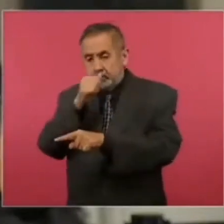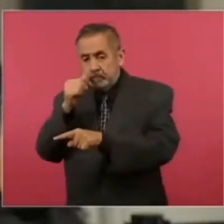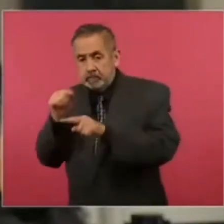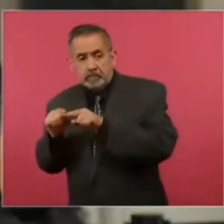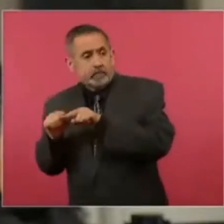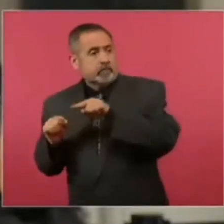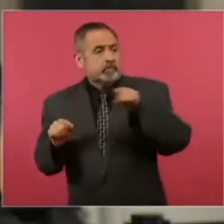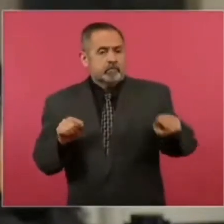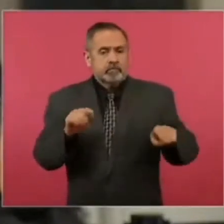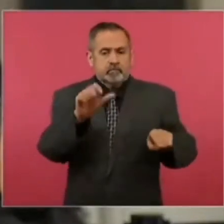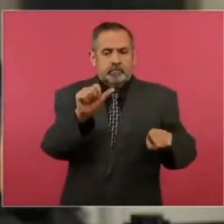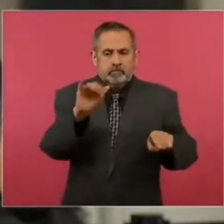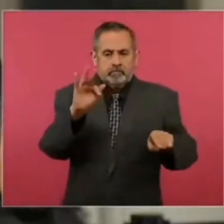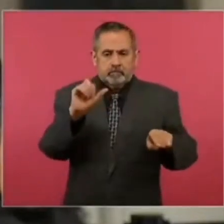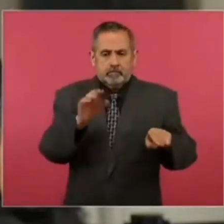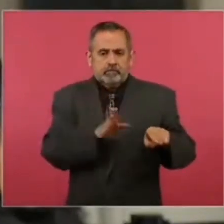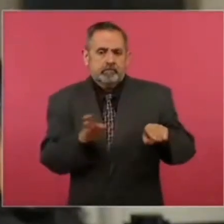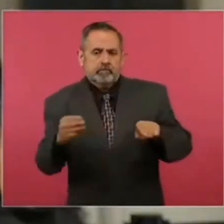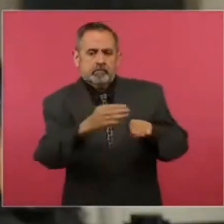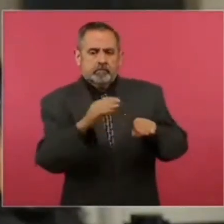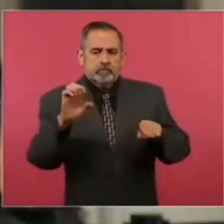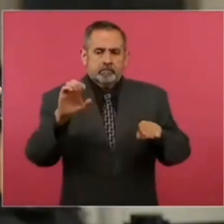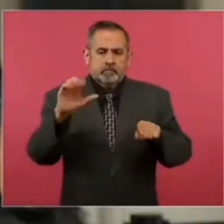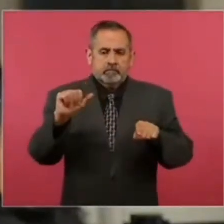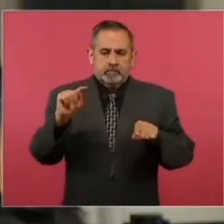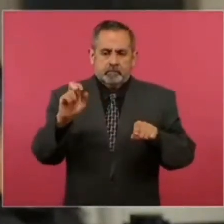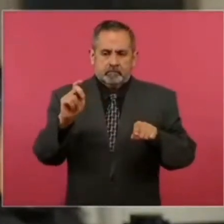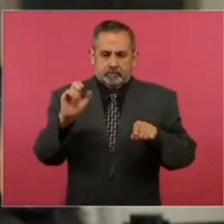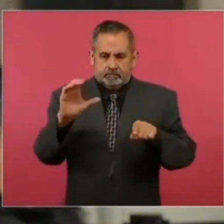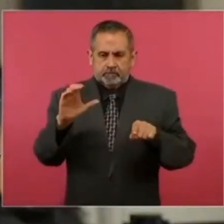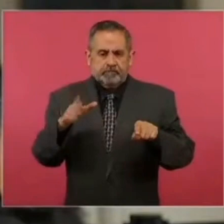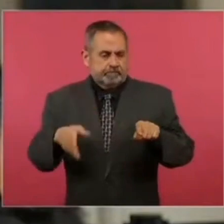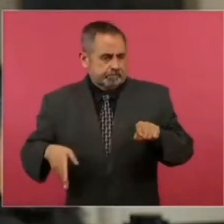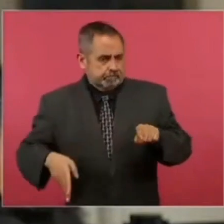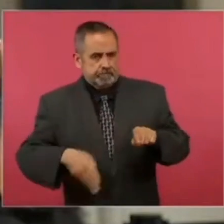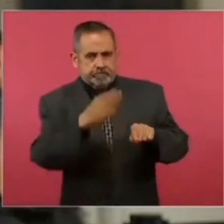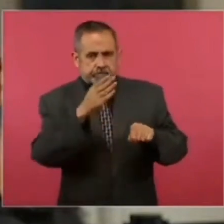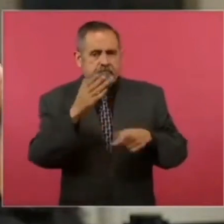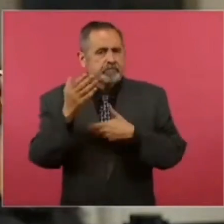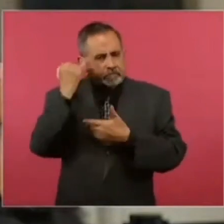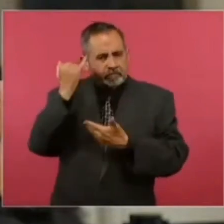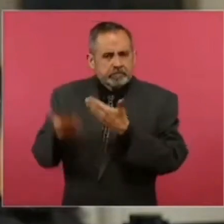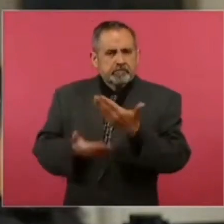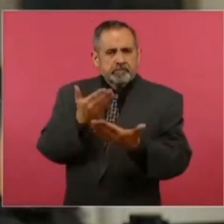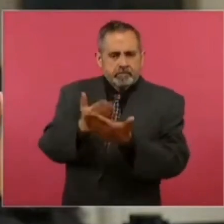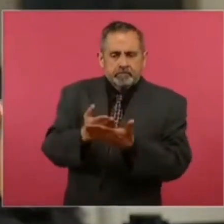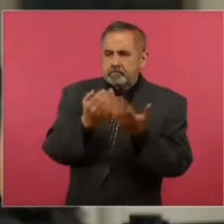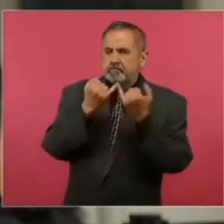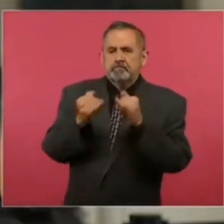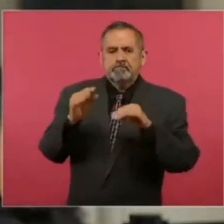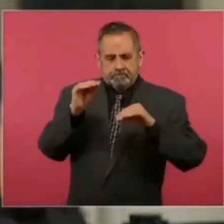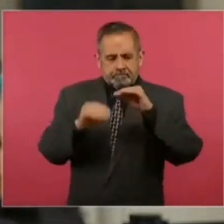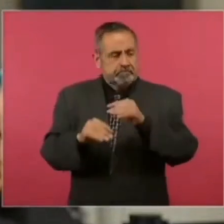IFA, rodeando por Ecatepec, que era un camino directo que se presentó en la